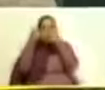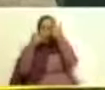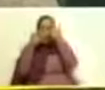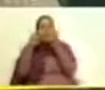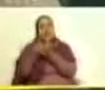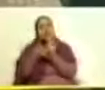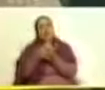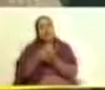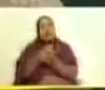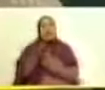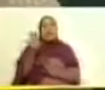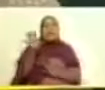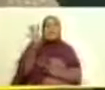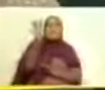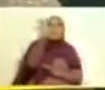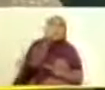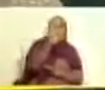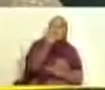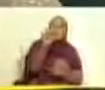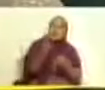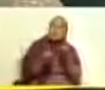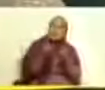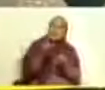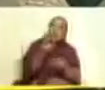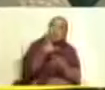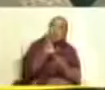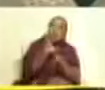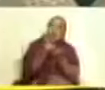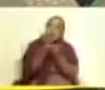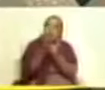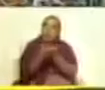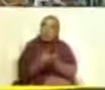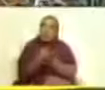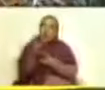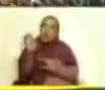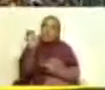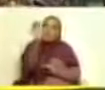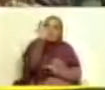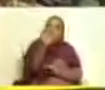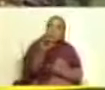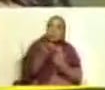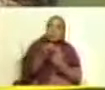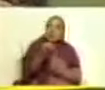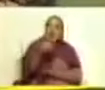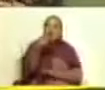Hugo Rafael Chávez Fría. Y para escuchar al vocero,